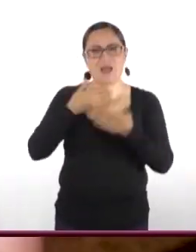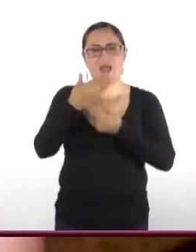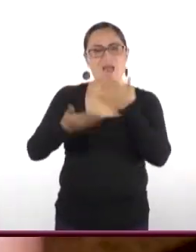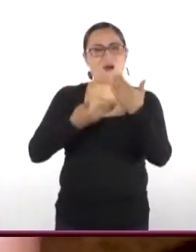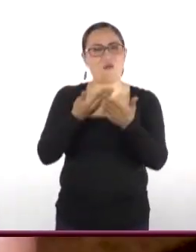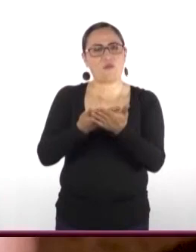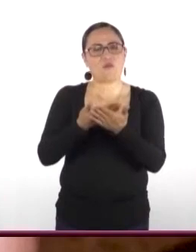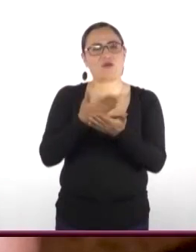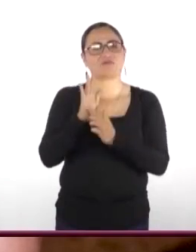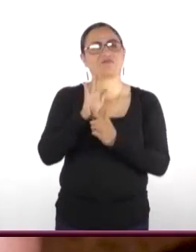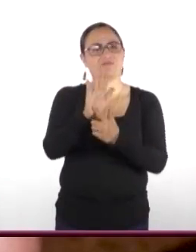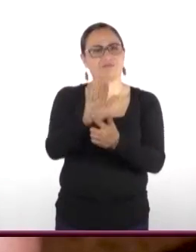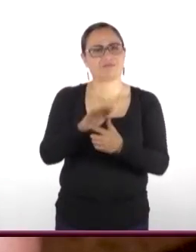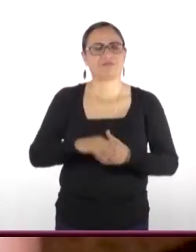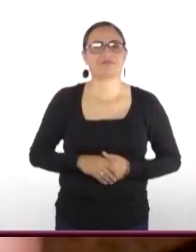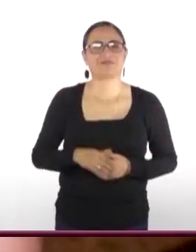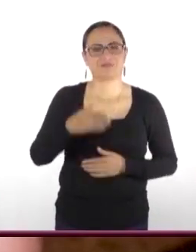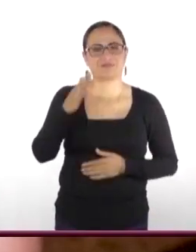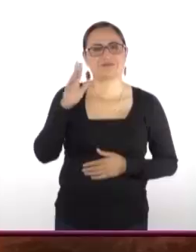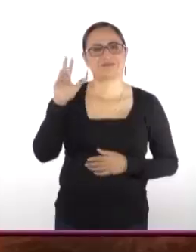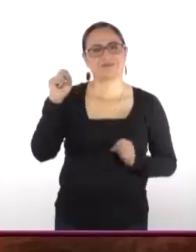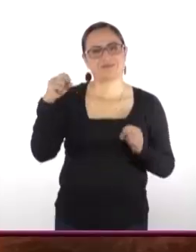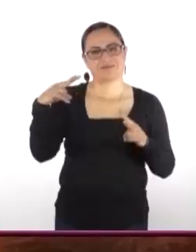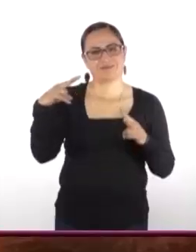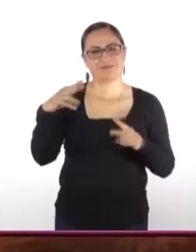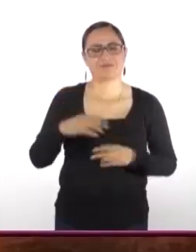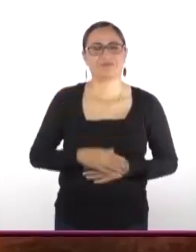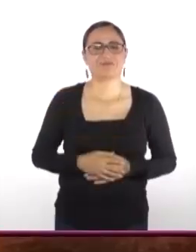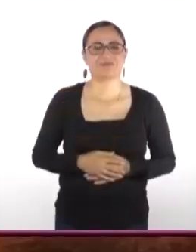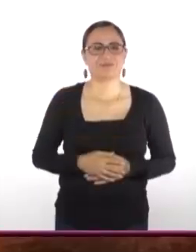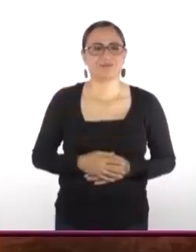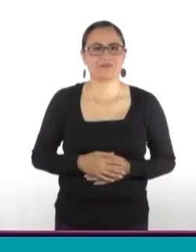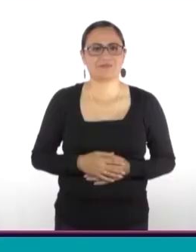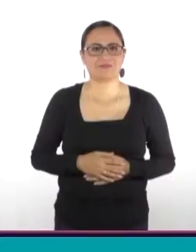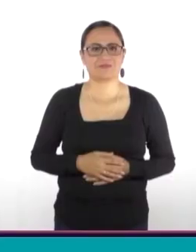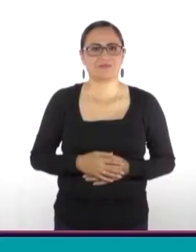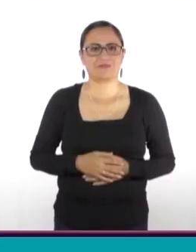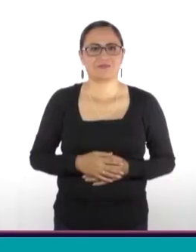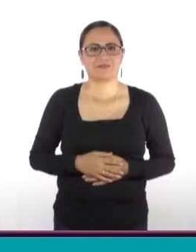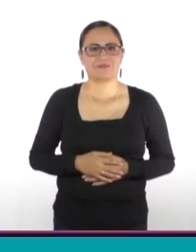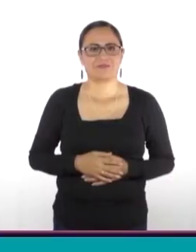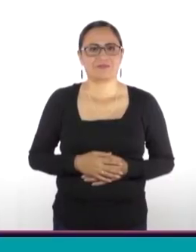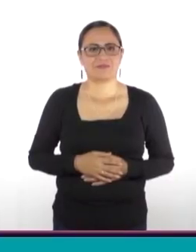Ahora vamos a ver una propuesta de saberes digitales. ¡Hasta luego!